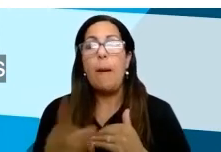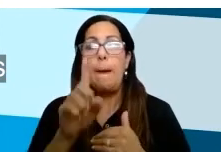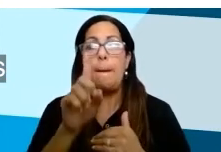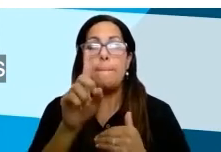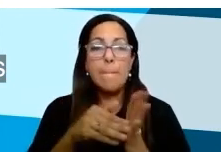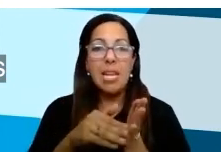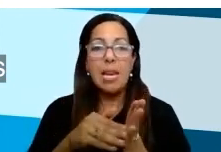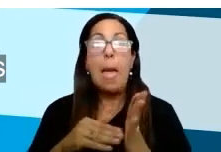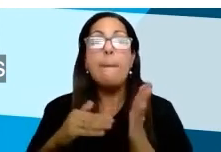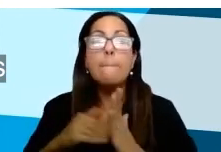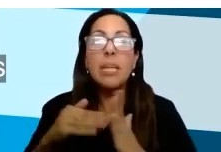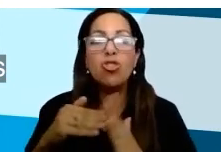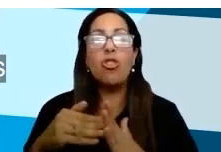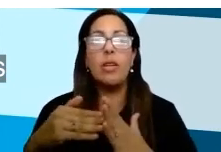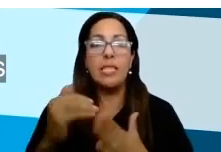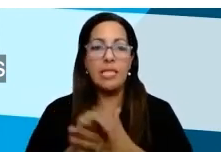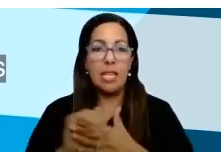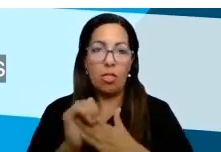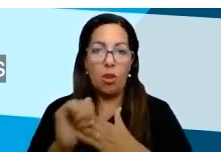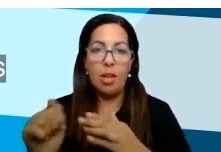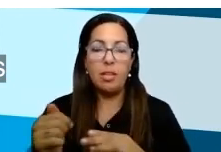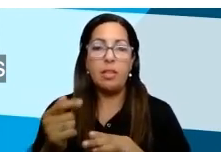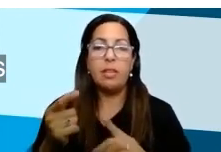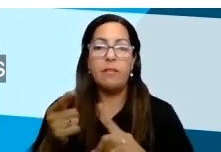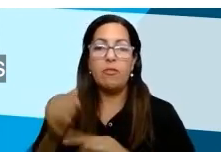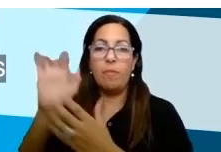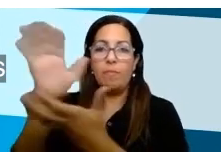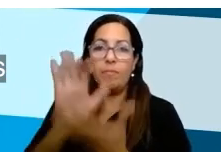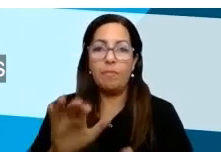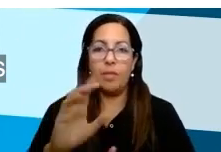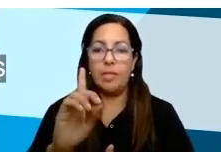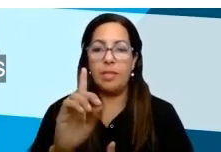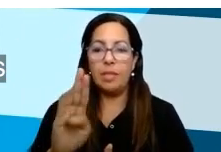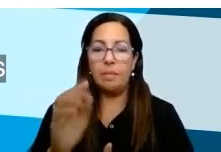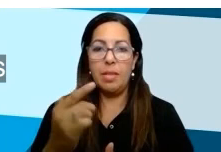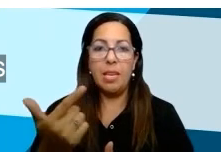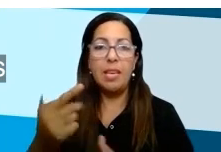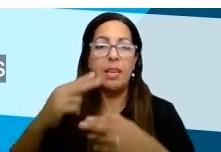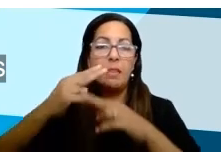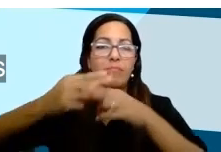$1,000 millones de la adjudicación de CDBG mitigación